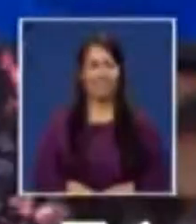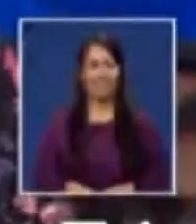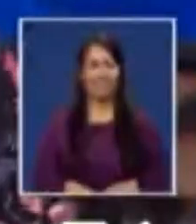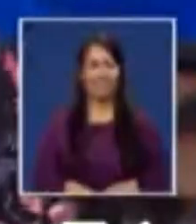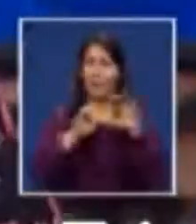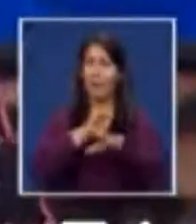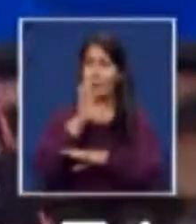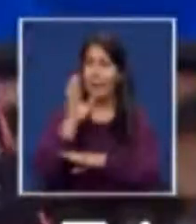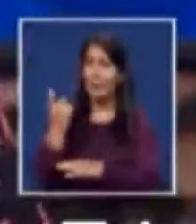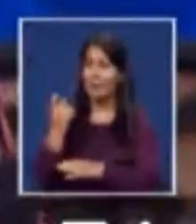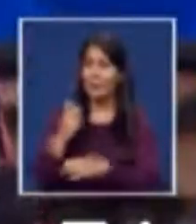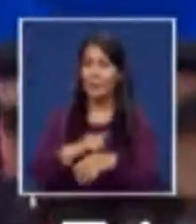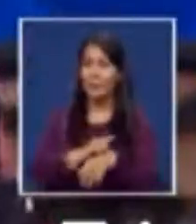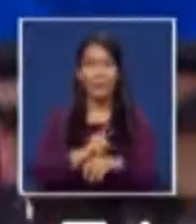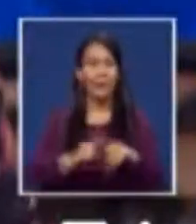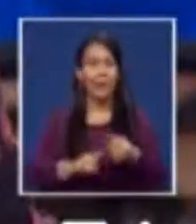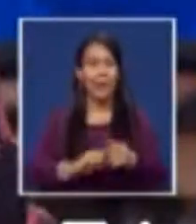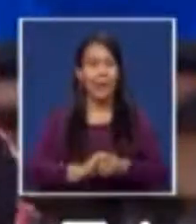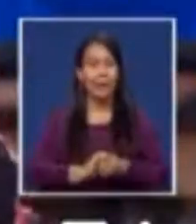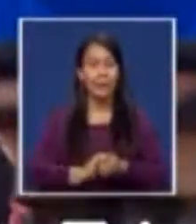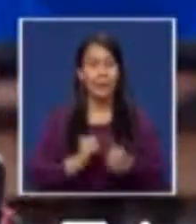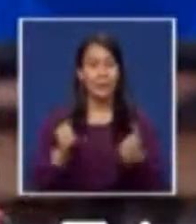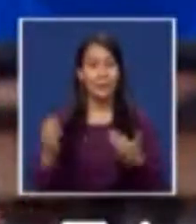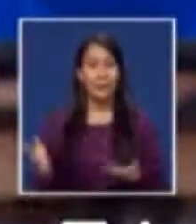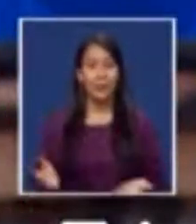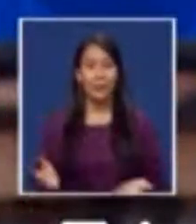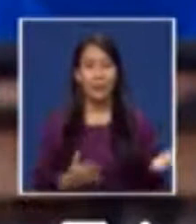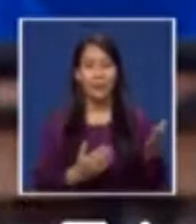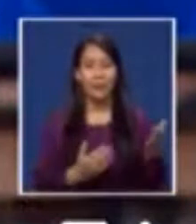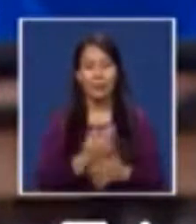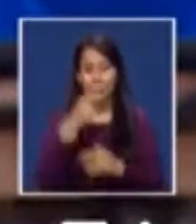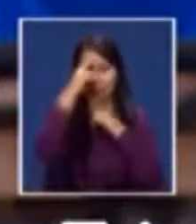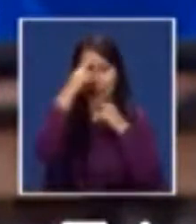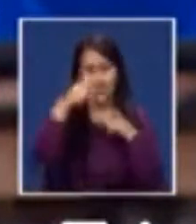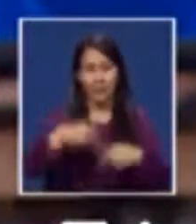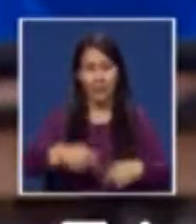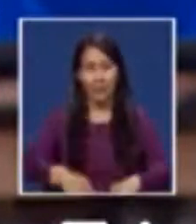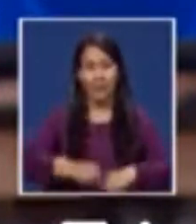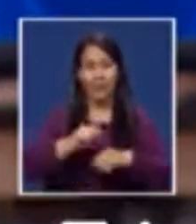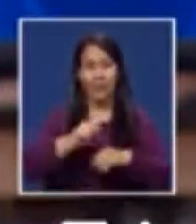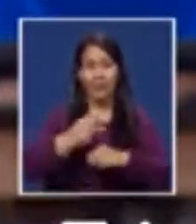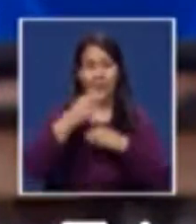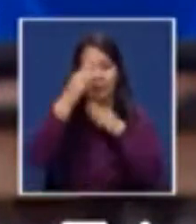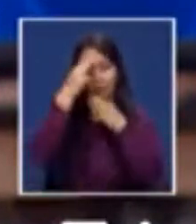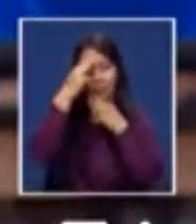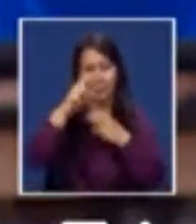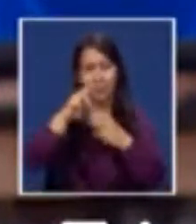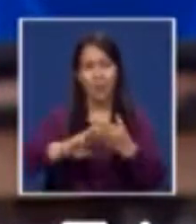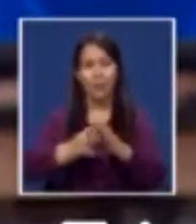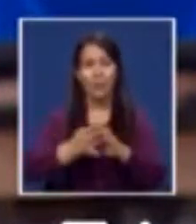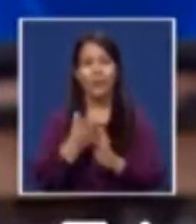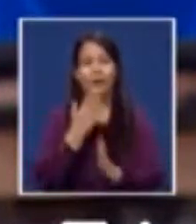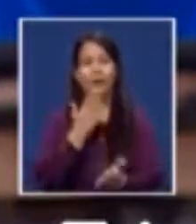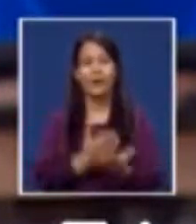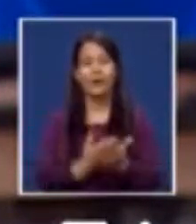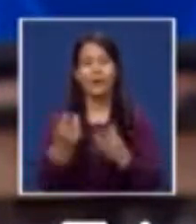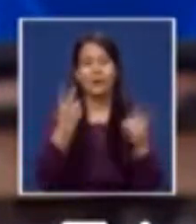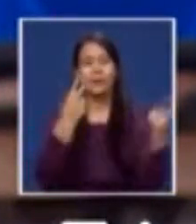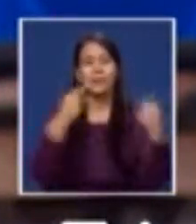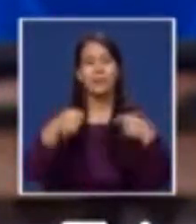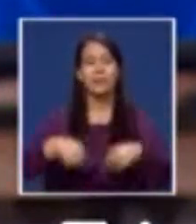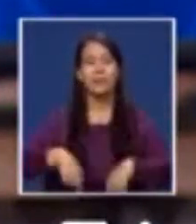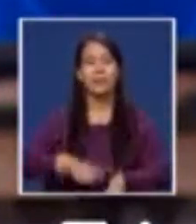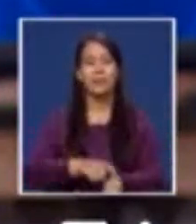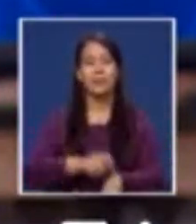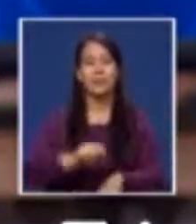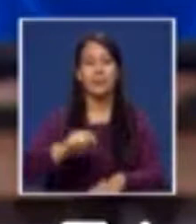8 de la mañana con 11 minutos, amigos. Bienvenidos a una nueva emisión en Televistazo en la Comunidad. Gracias a quienes están uniendo la señal de Coavisa a esta